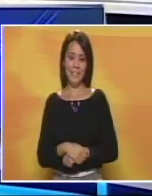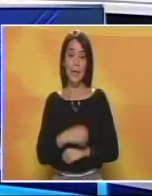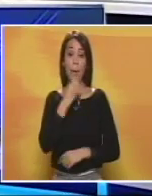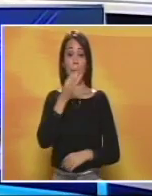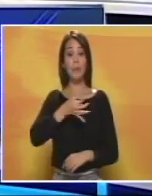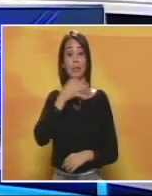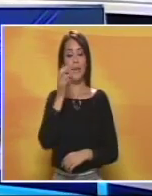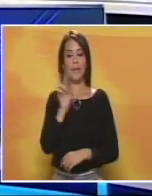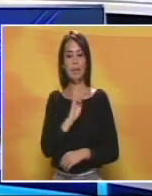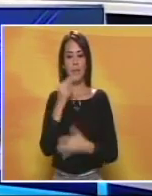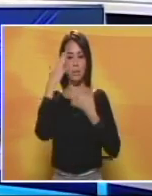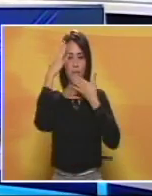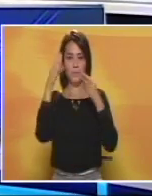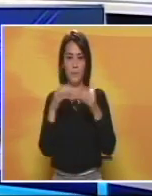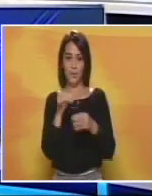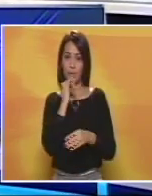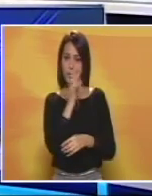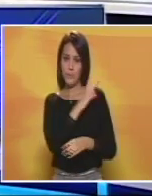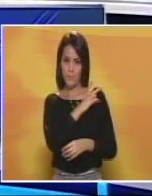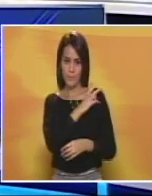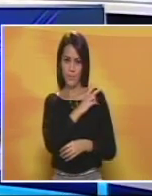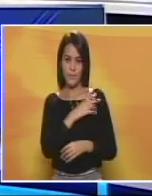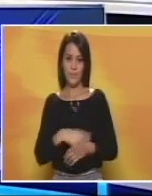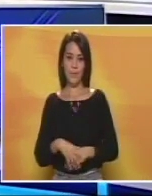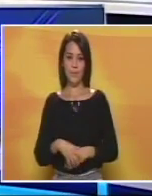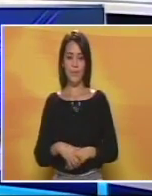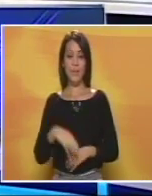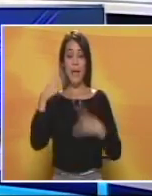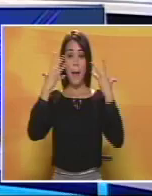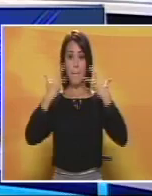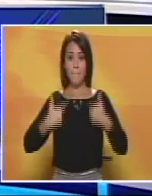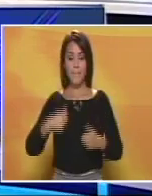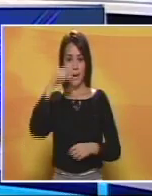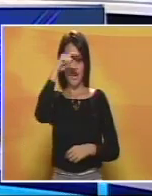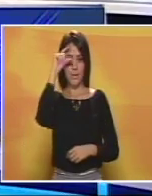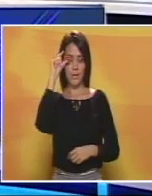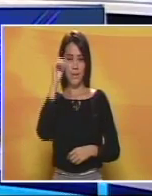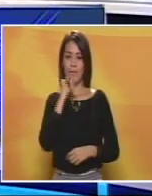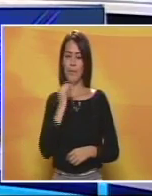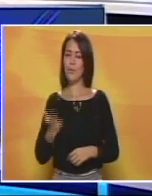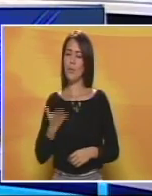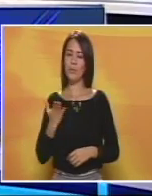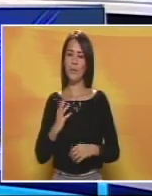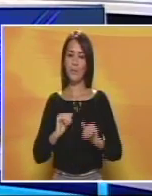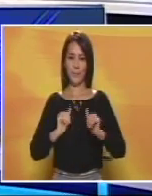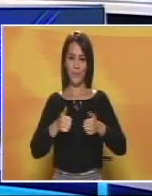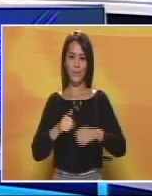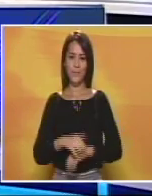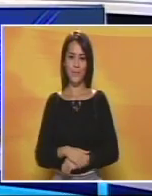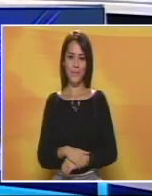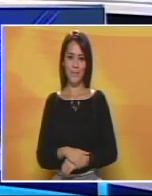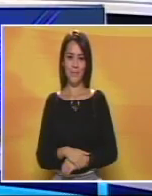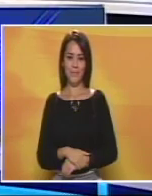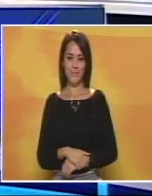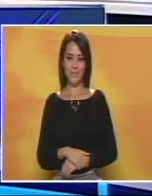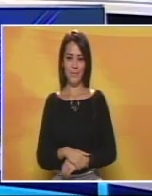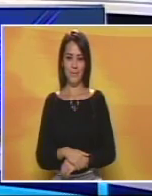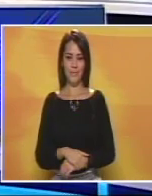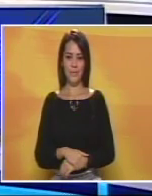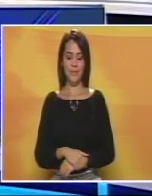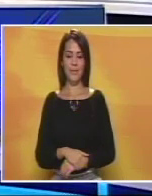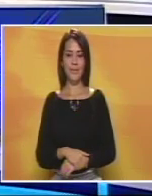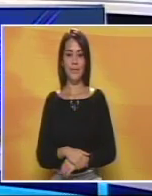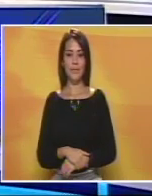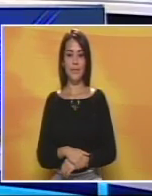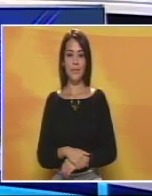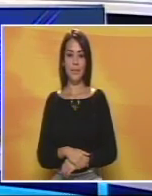buenas tardes, Venezuela. Les saludamos en nombre del equipo de noticiero Venevisión, Milagro Zambrano, y esta servidora, Endrina Yepes. Comenzamos a revisar las